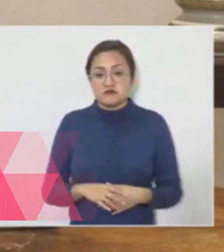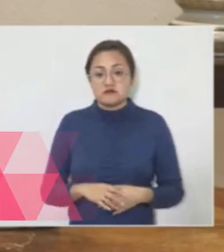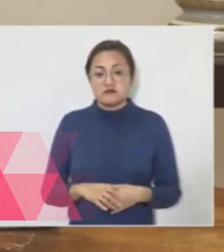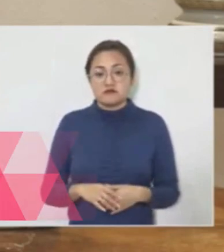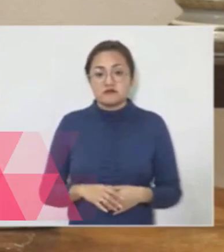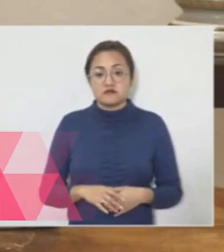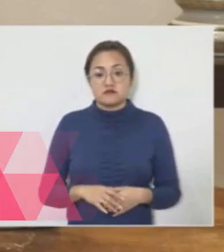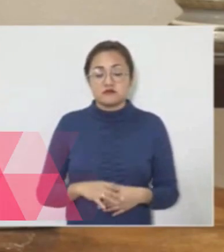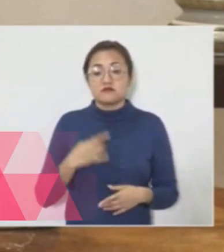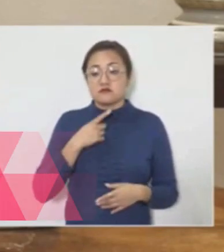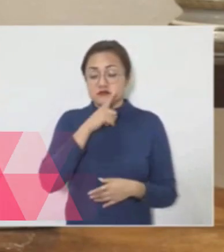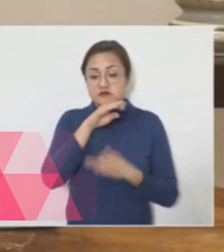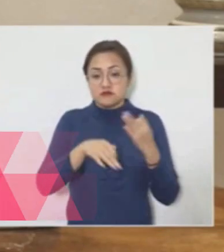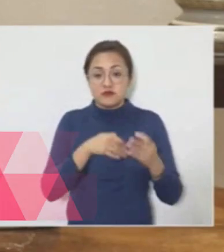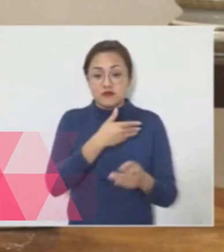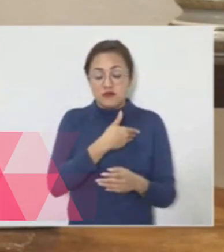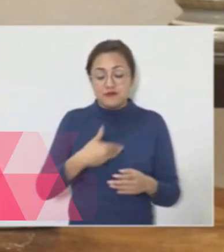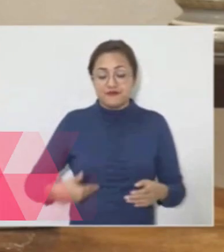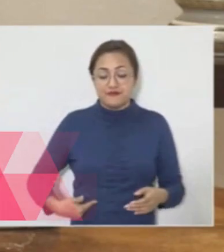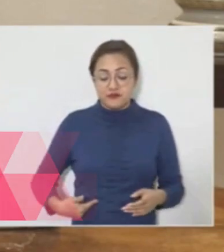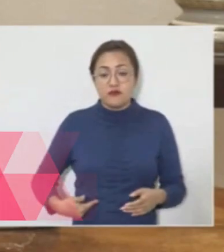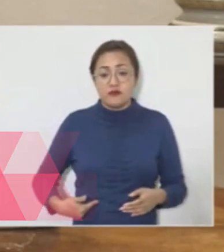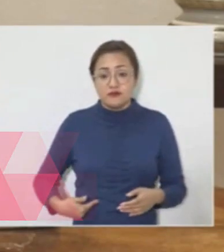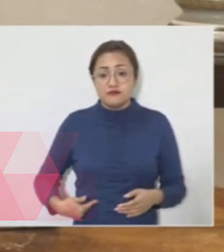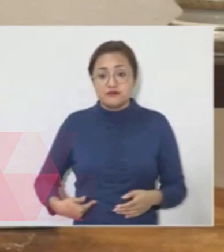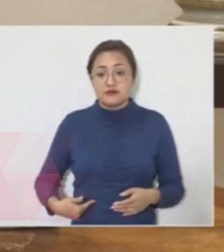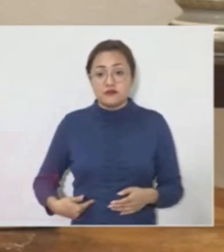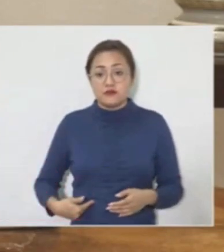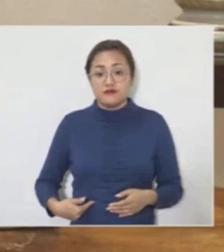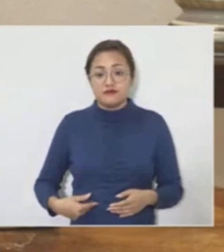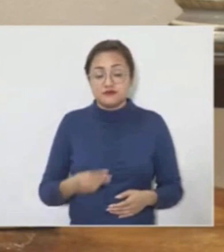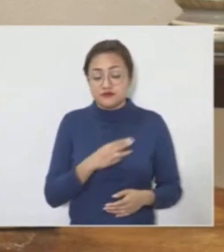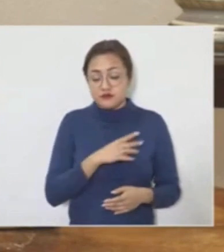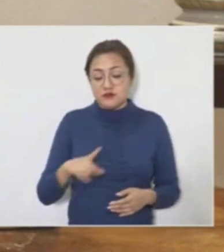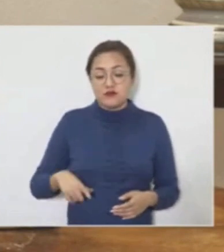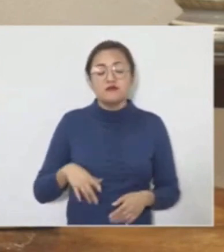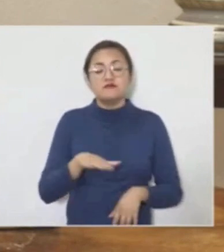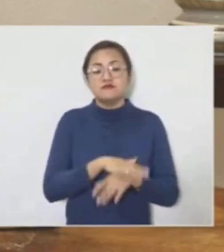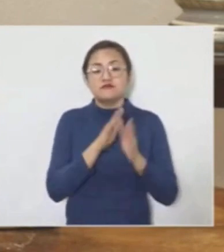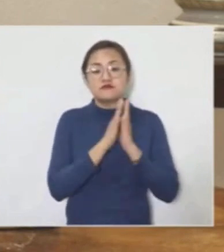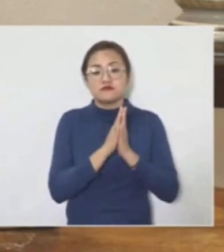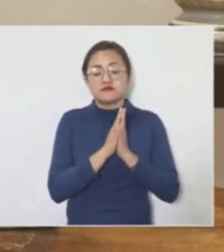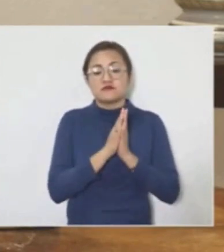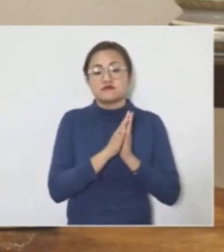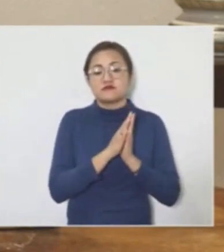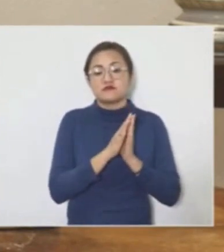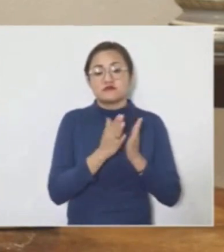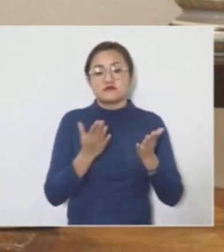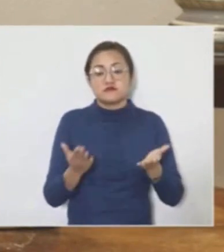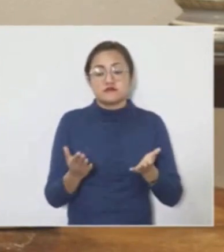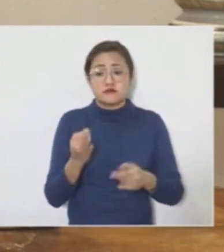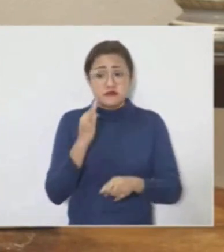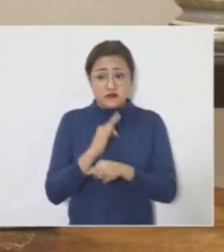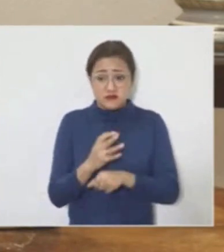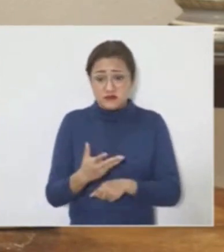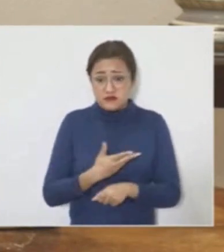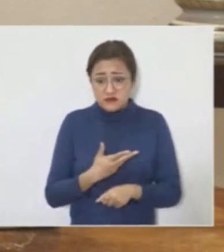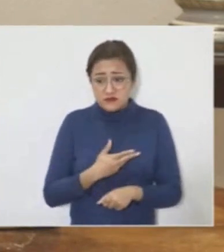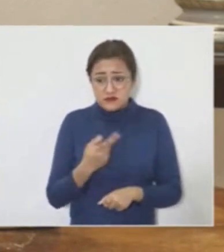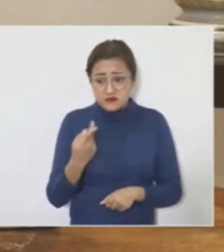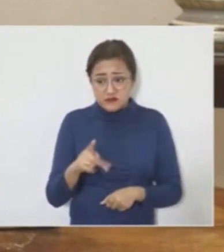les digo a los presidentes municipales que se paren de sus cargos si hoy los